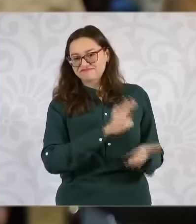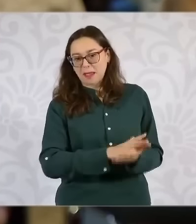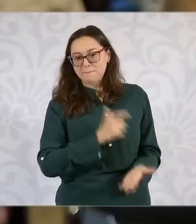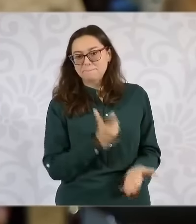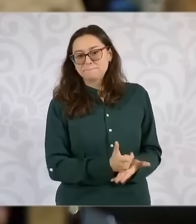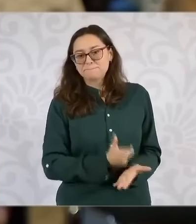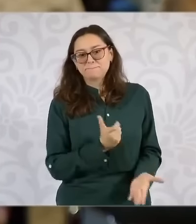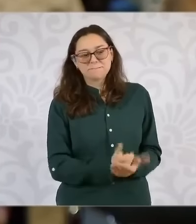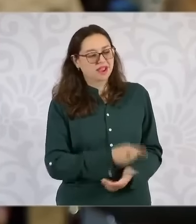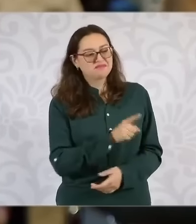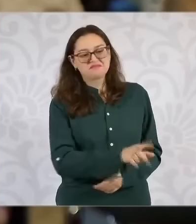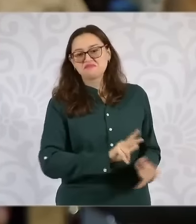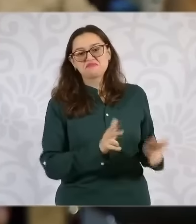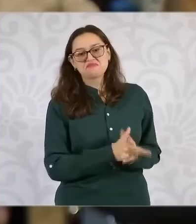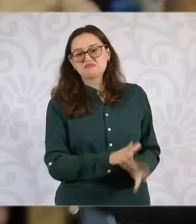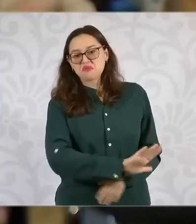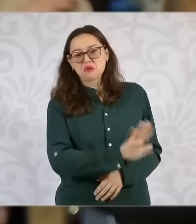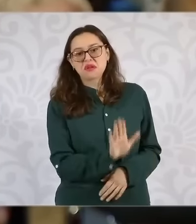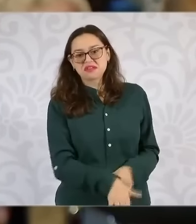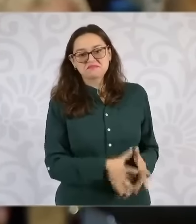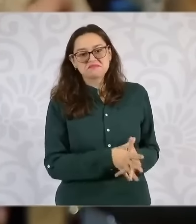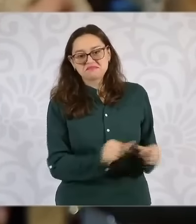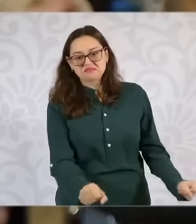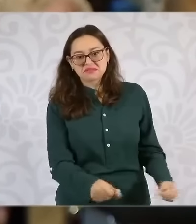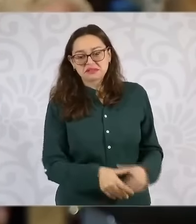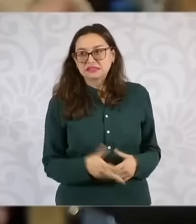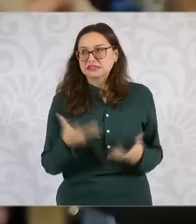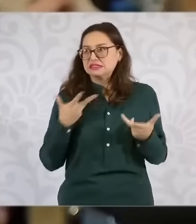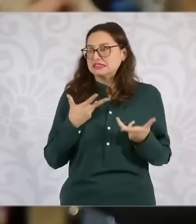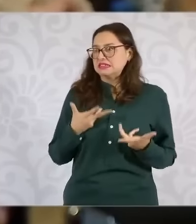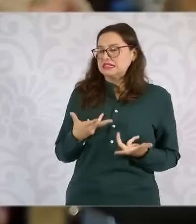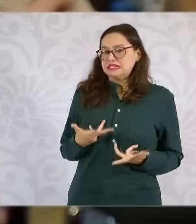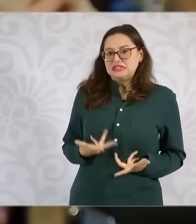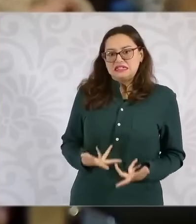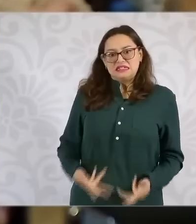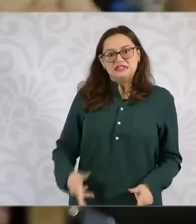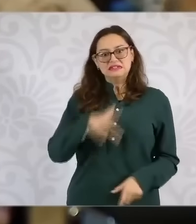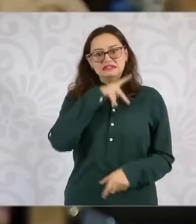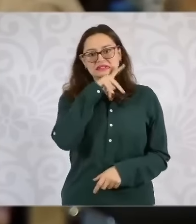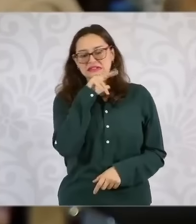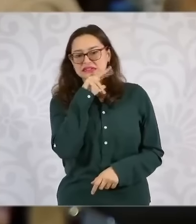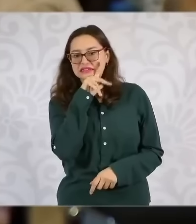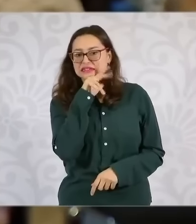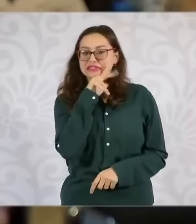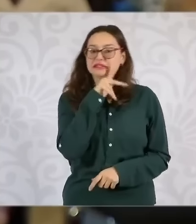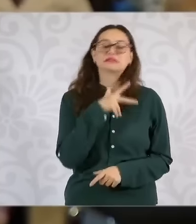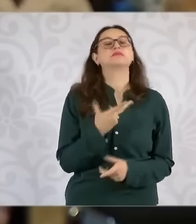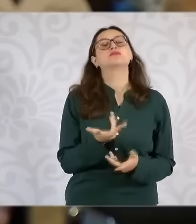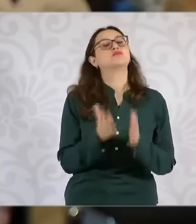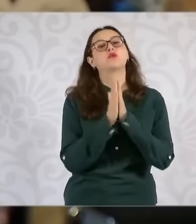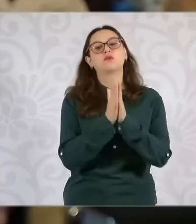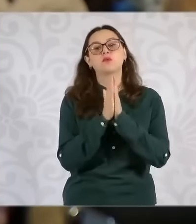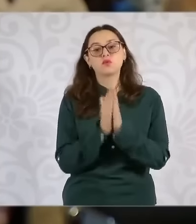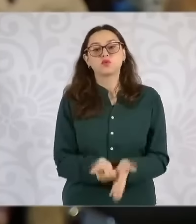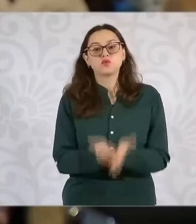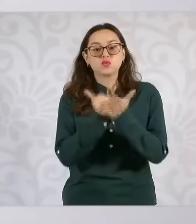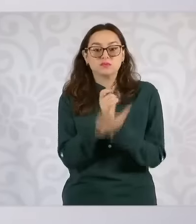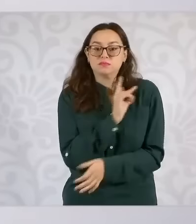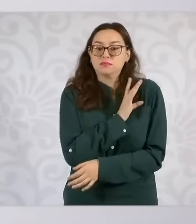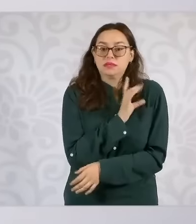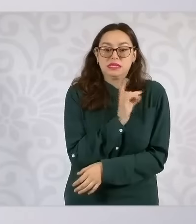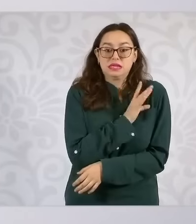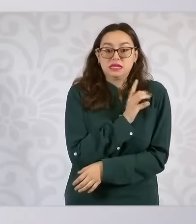iba a desaparecer. Está muy preocupada y pues bueno, ella pide que por favor la ayuden porque teme por su vida.